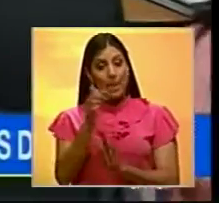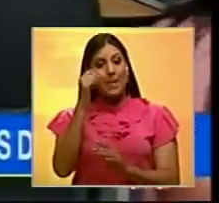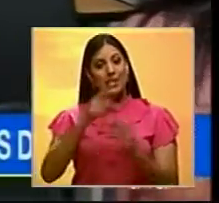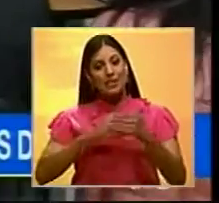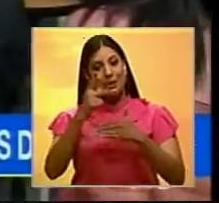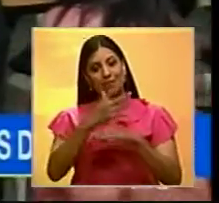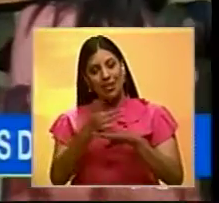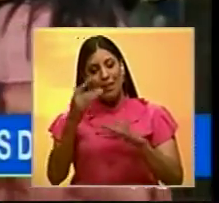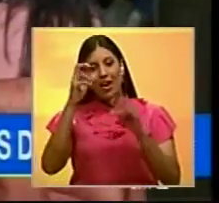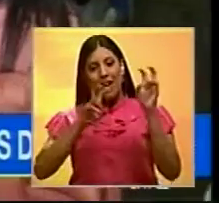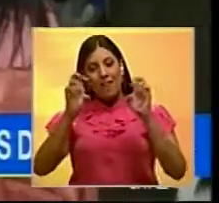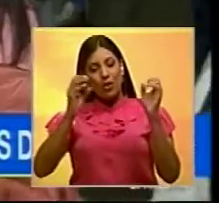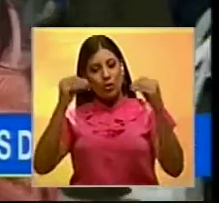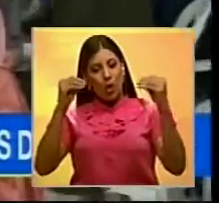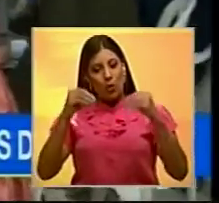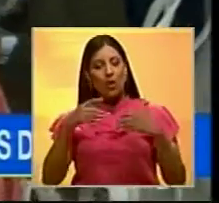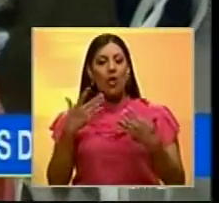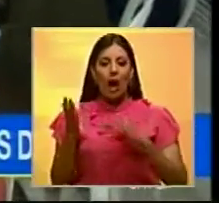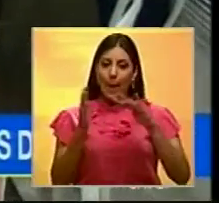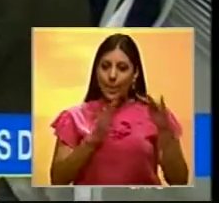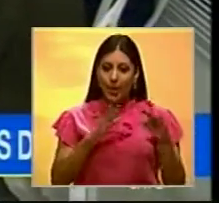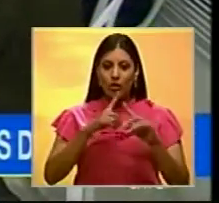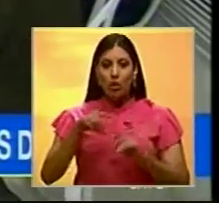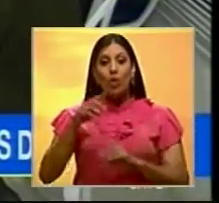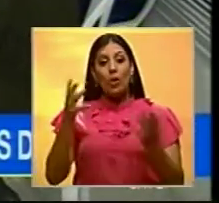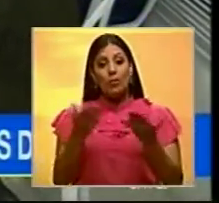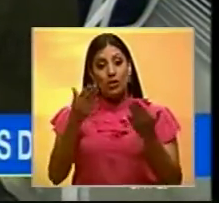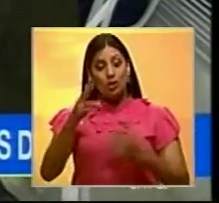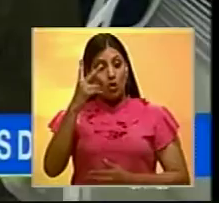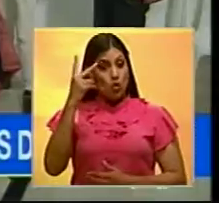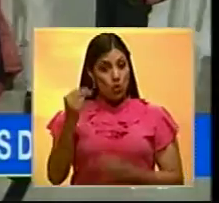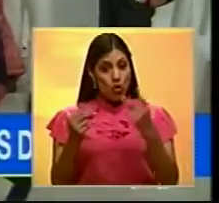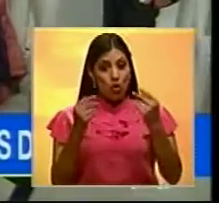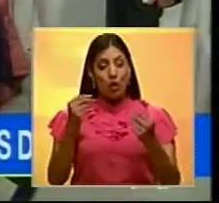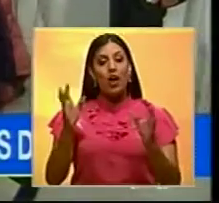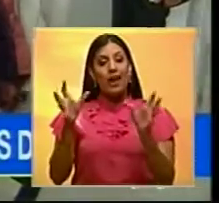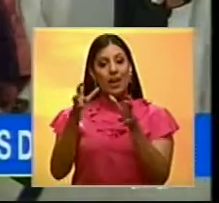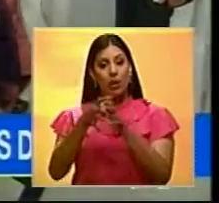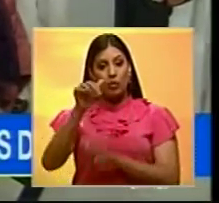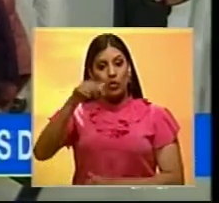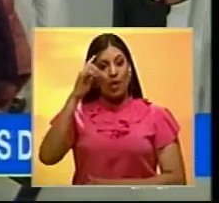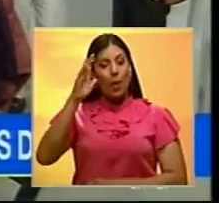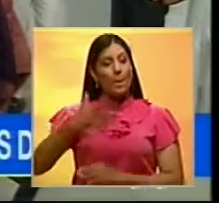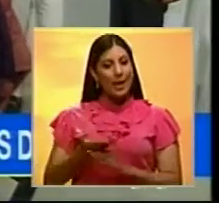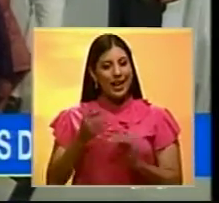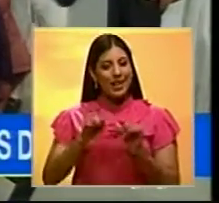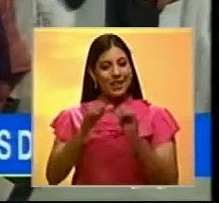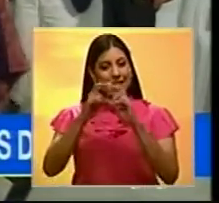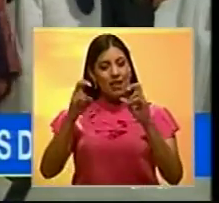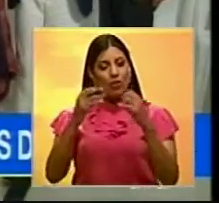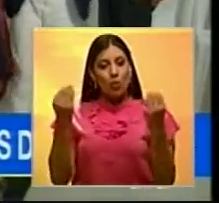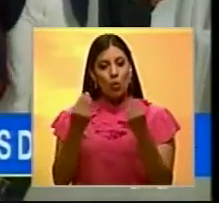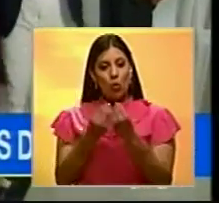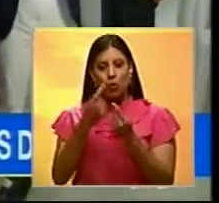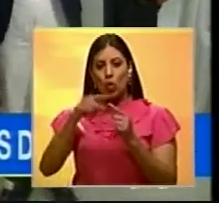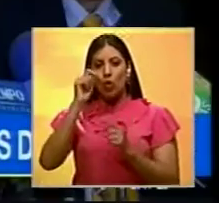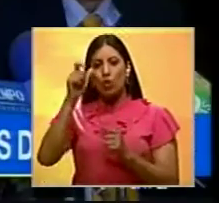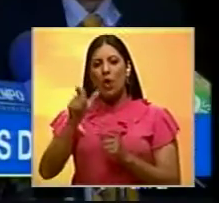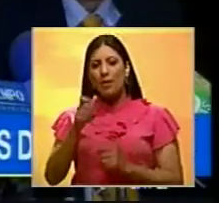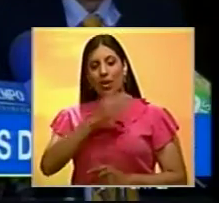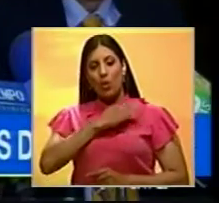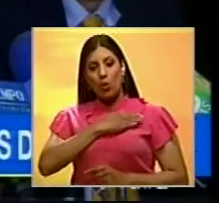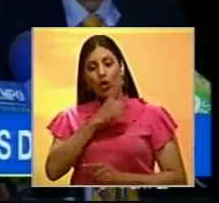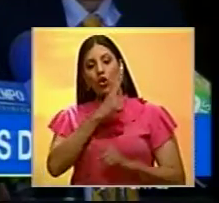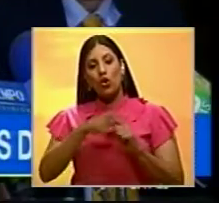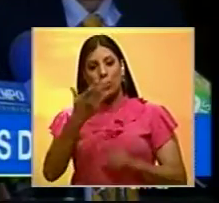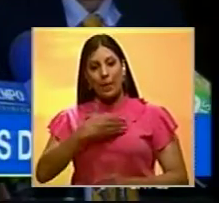plazo para examinar el acuerdo. Por otro lado, los promotores del no se reunieron hoy para seguir revisando junto con Uribe y con el expresidente